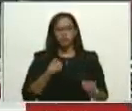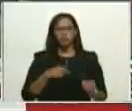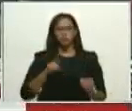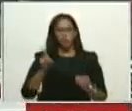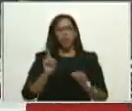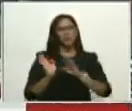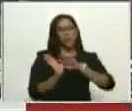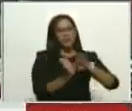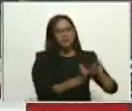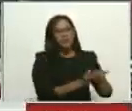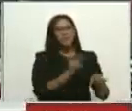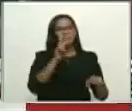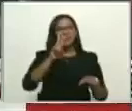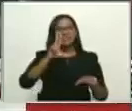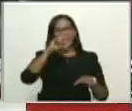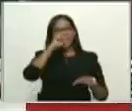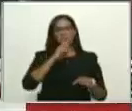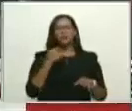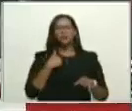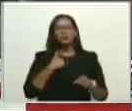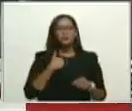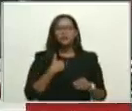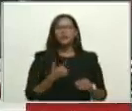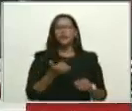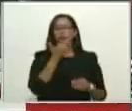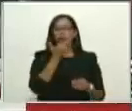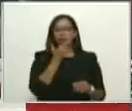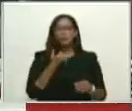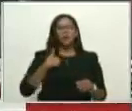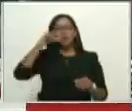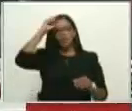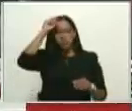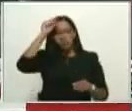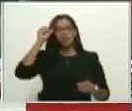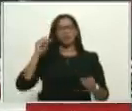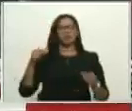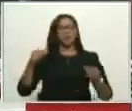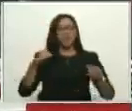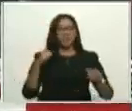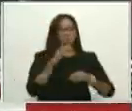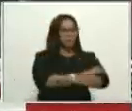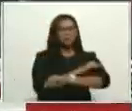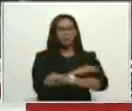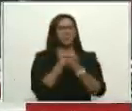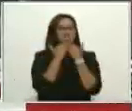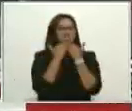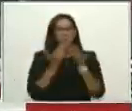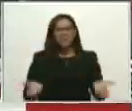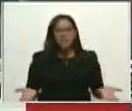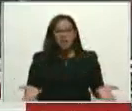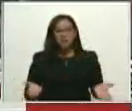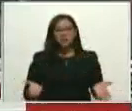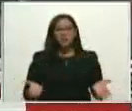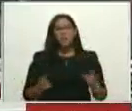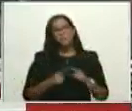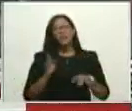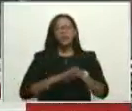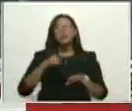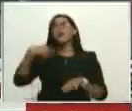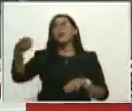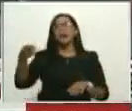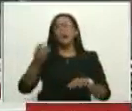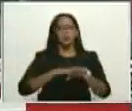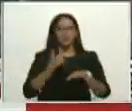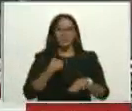apartar porque en estos 23 años he sido un desastre, soy un inepto, no, esta oposición no sirve, pero es culpa de los demás, no es culpa